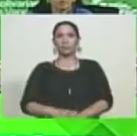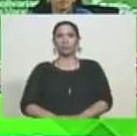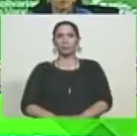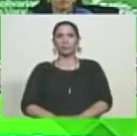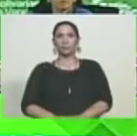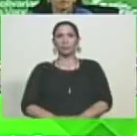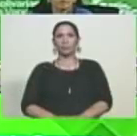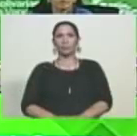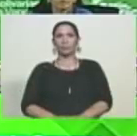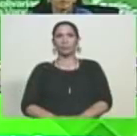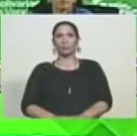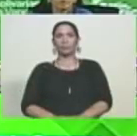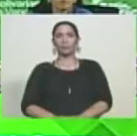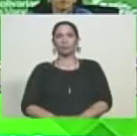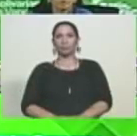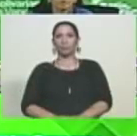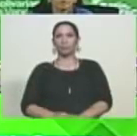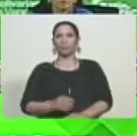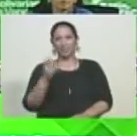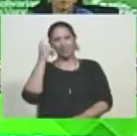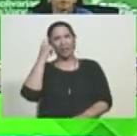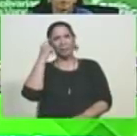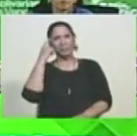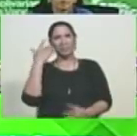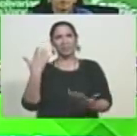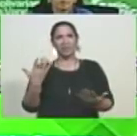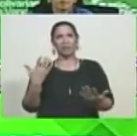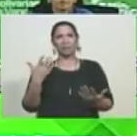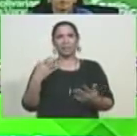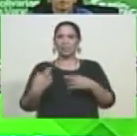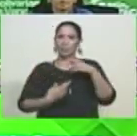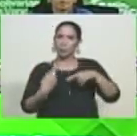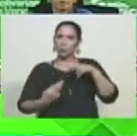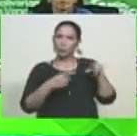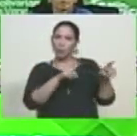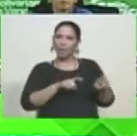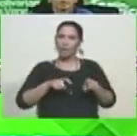desde temprano tuvo claro la revolución agraria que necesita Venezuela.